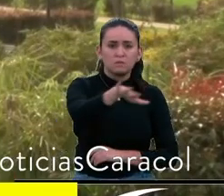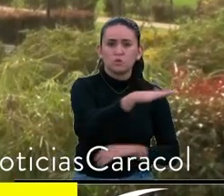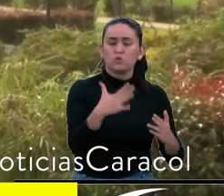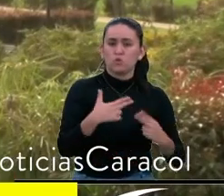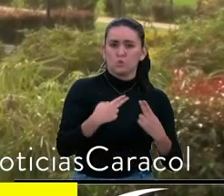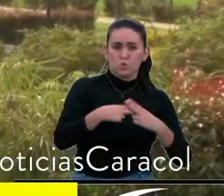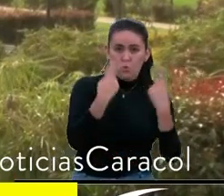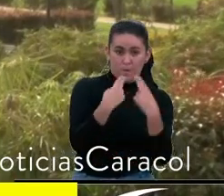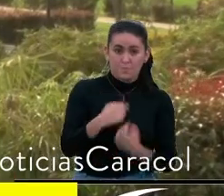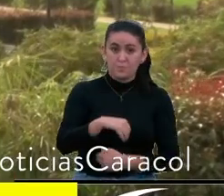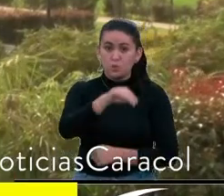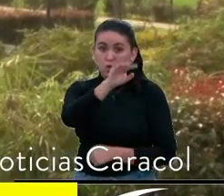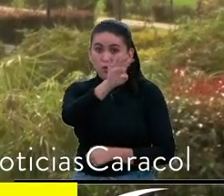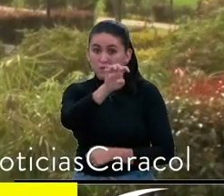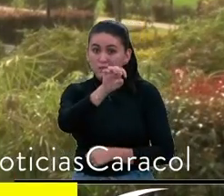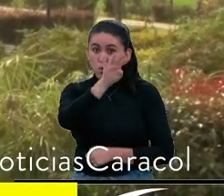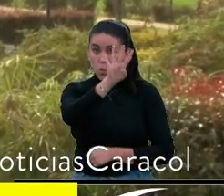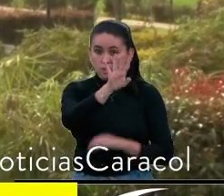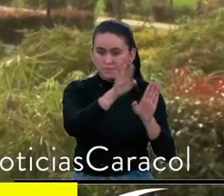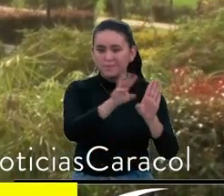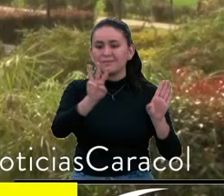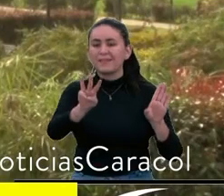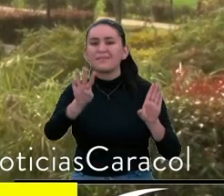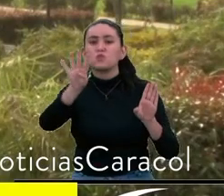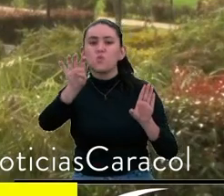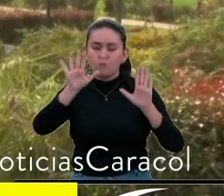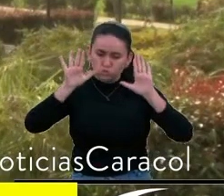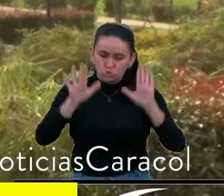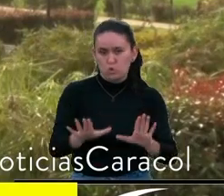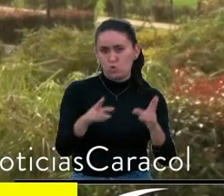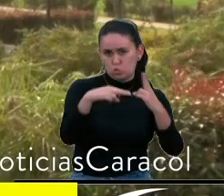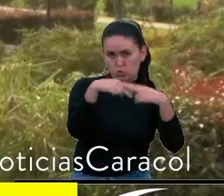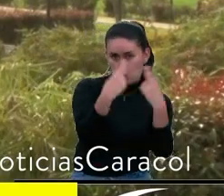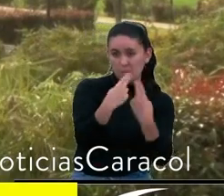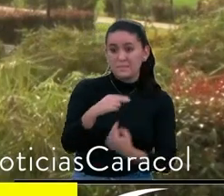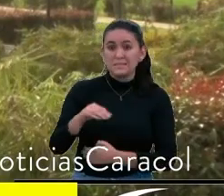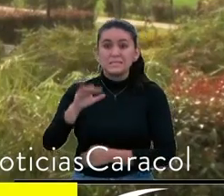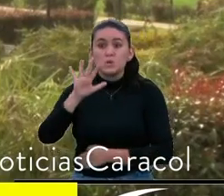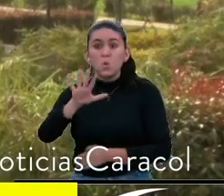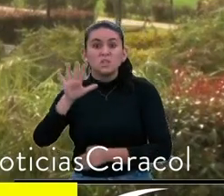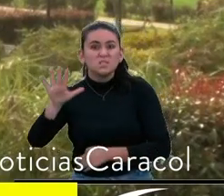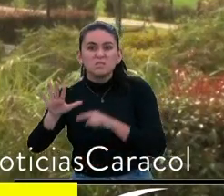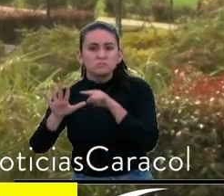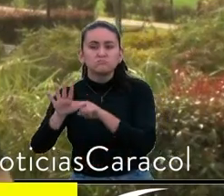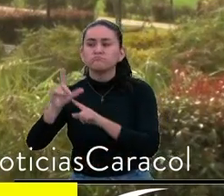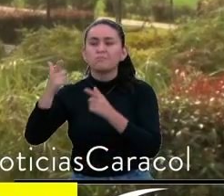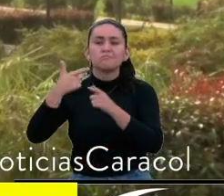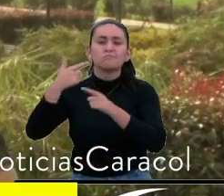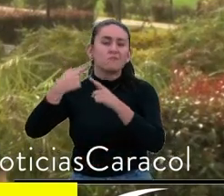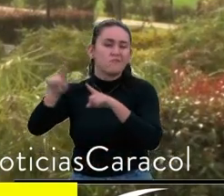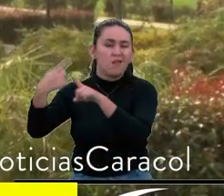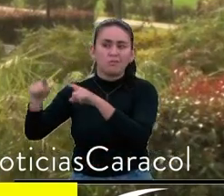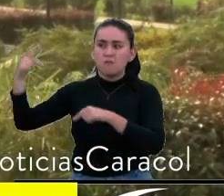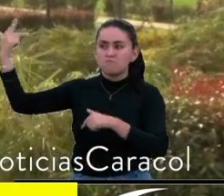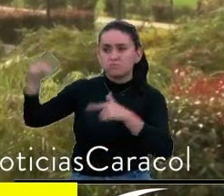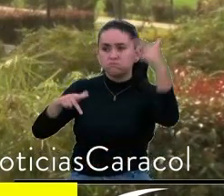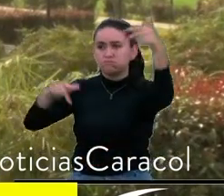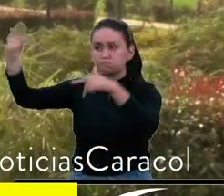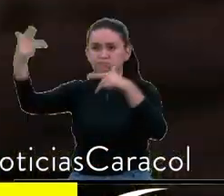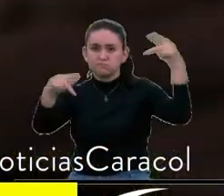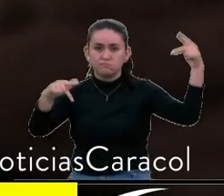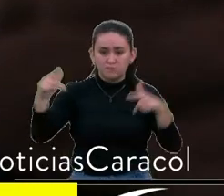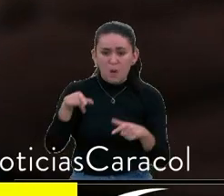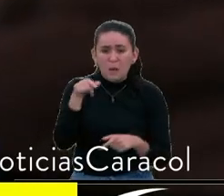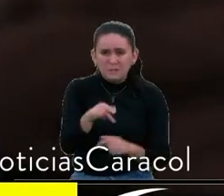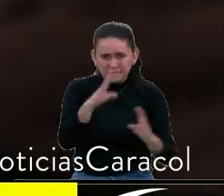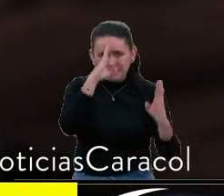De estas 94 son 39 de la ciudad. Las 55 restantes han llegado a diferentes puntos del departamento.